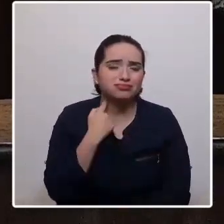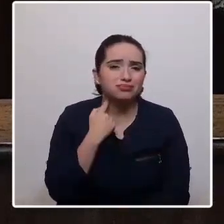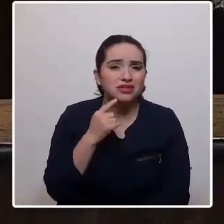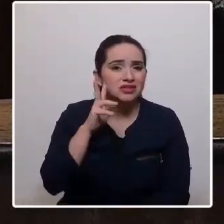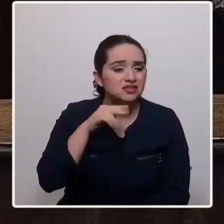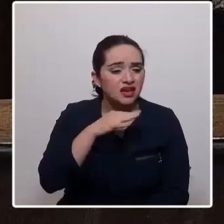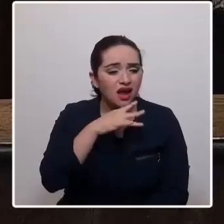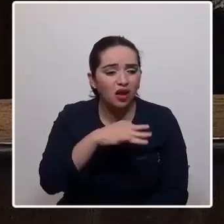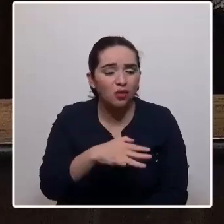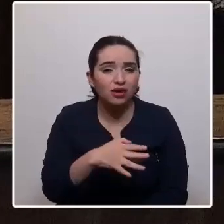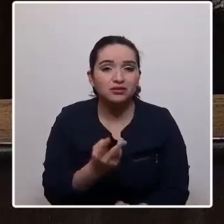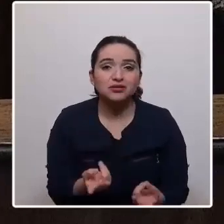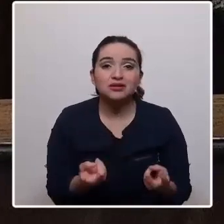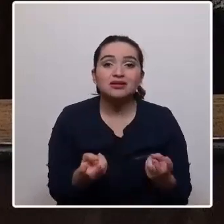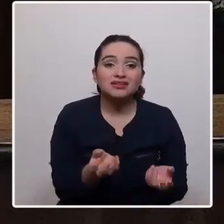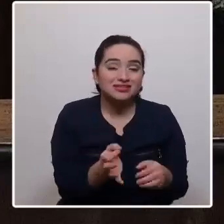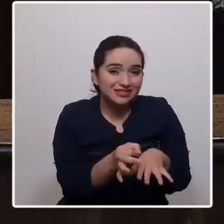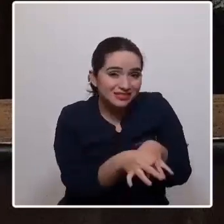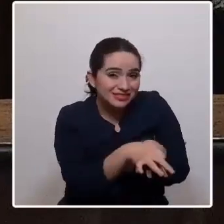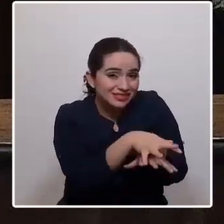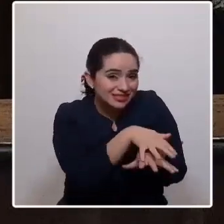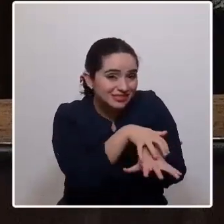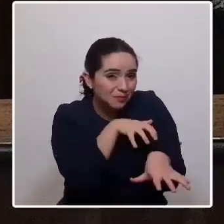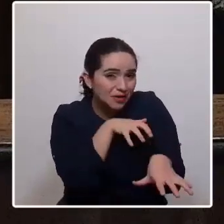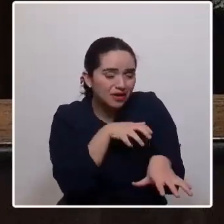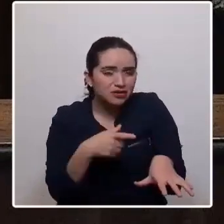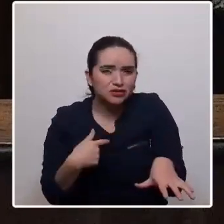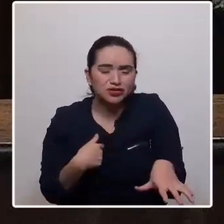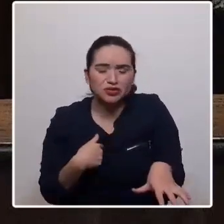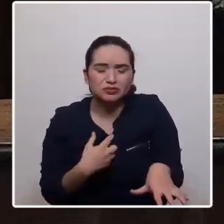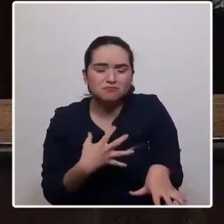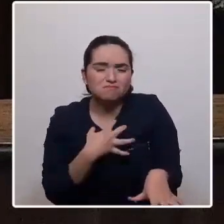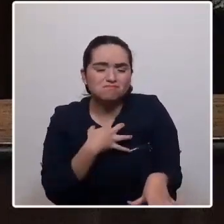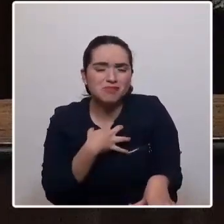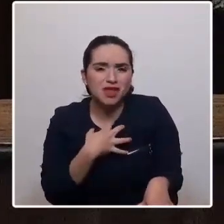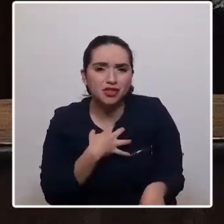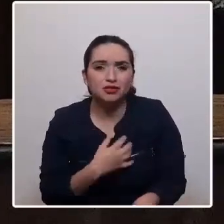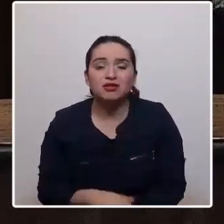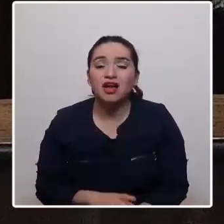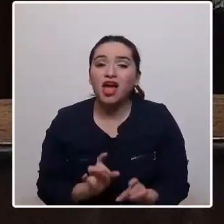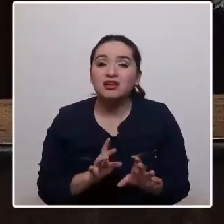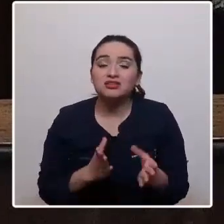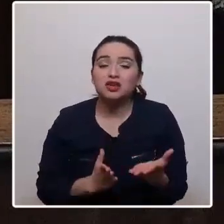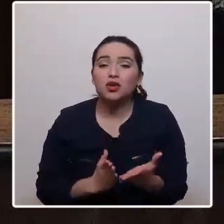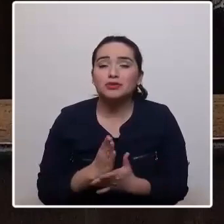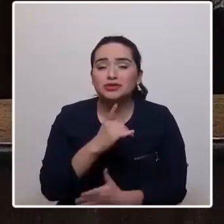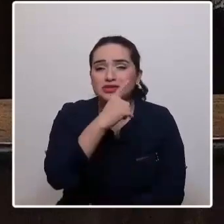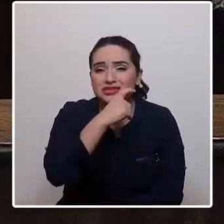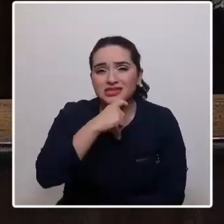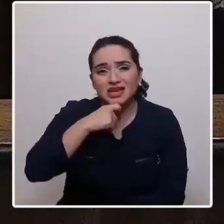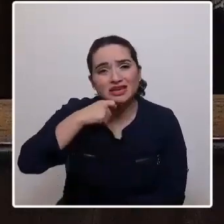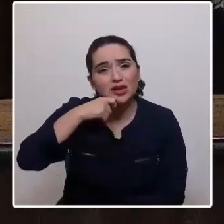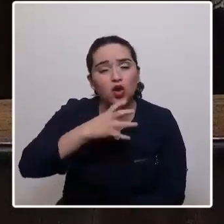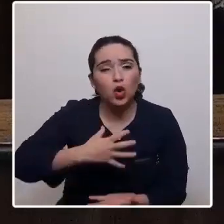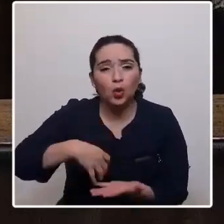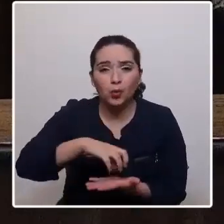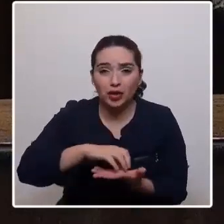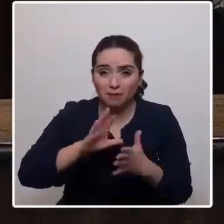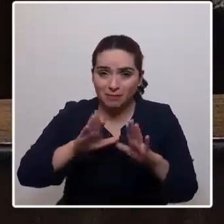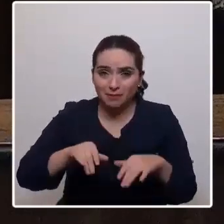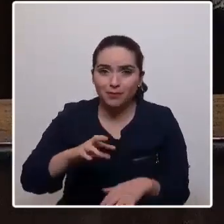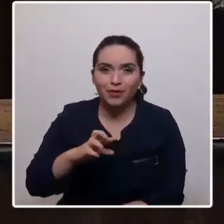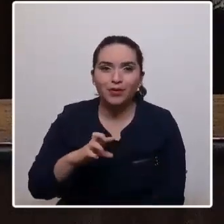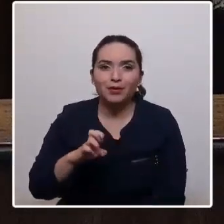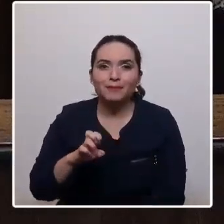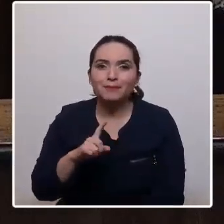para sembrar. Y honestamente me aterroriza pensar que así comenzó la megasequía en comunas como Petorca, que hoy recibe